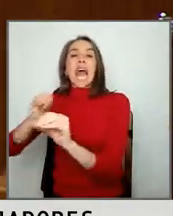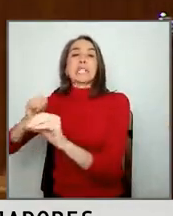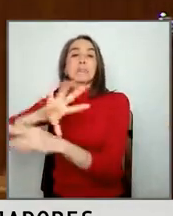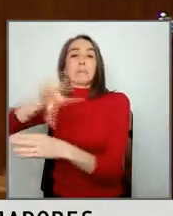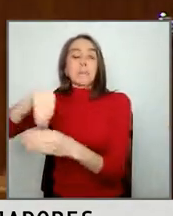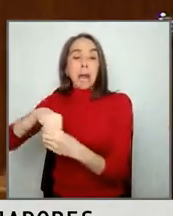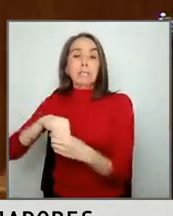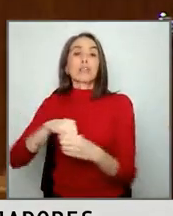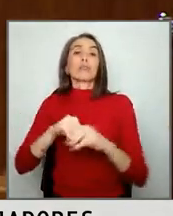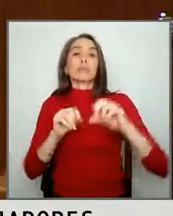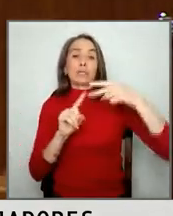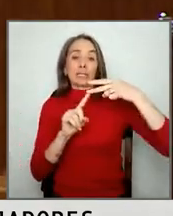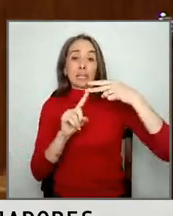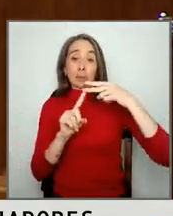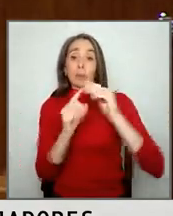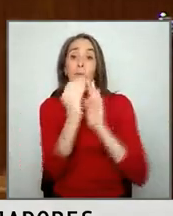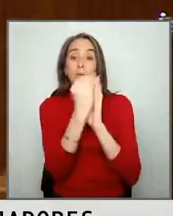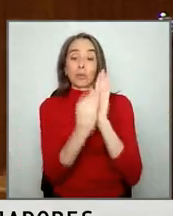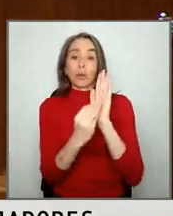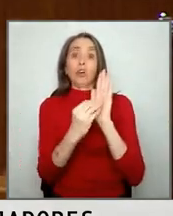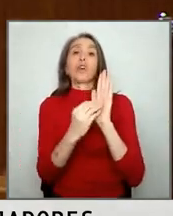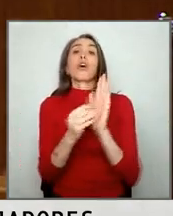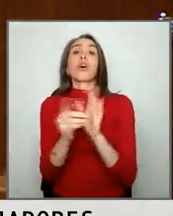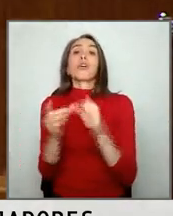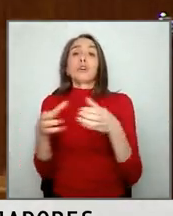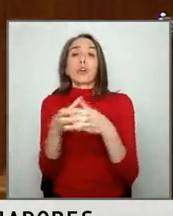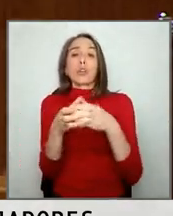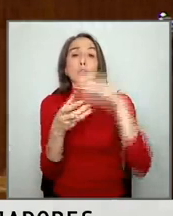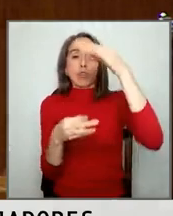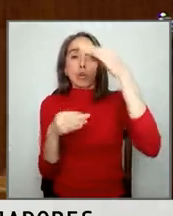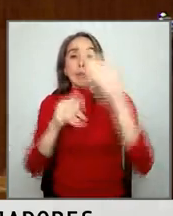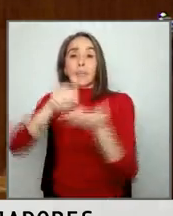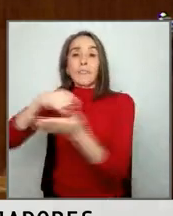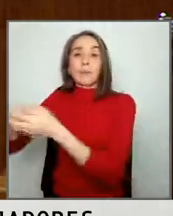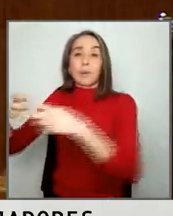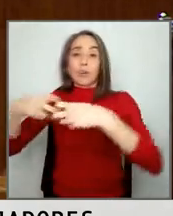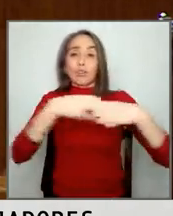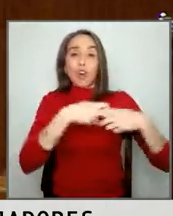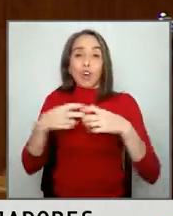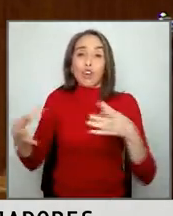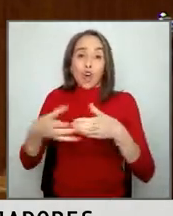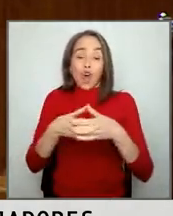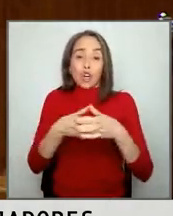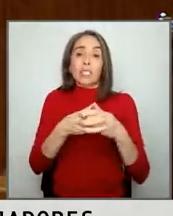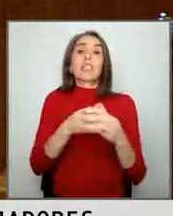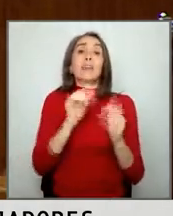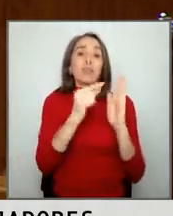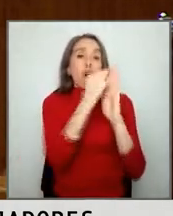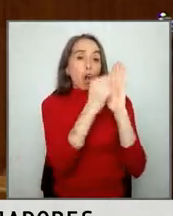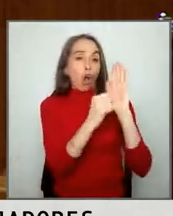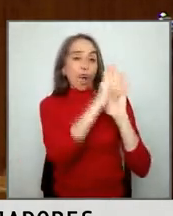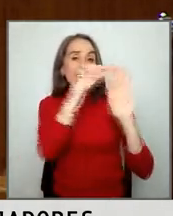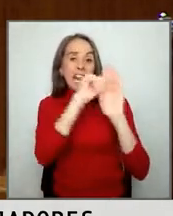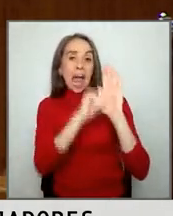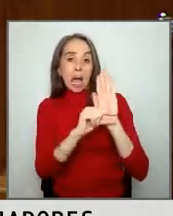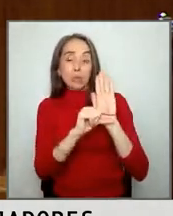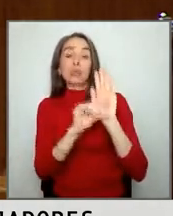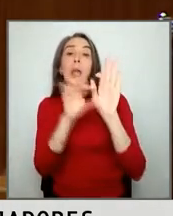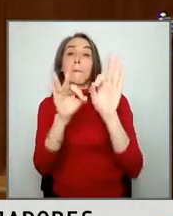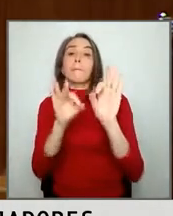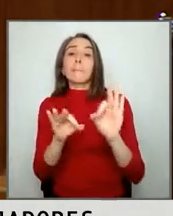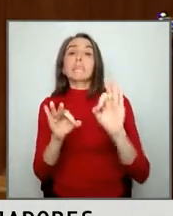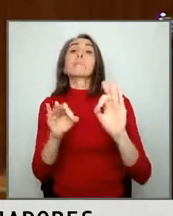cláusulas de los instrumentos colectivos vigentes seis meses antes del traspaso en los contratos individuales de trabajo